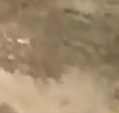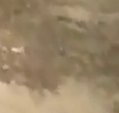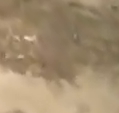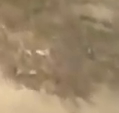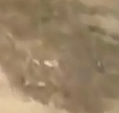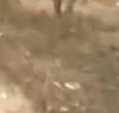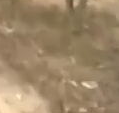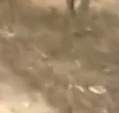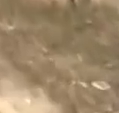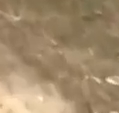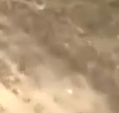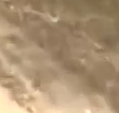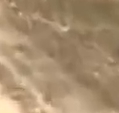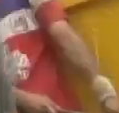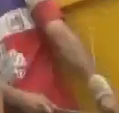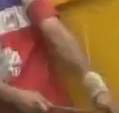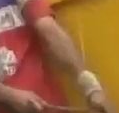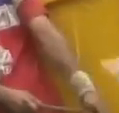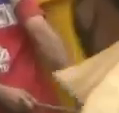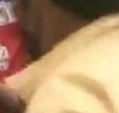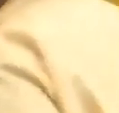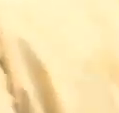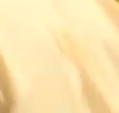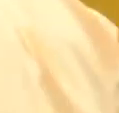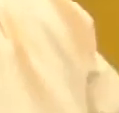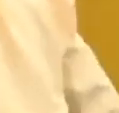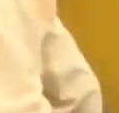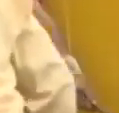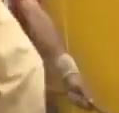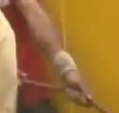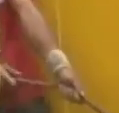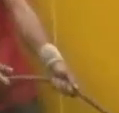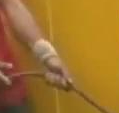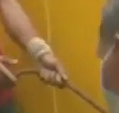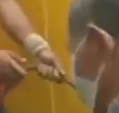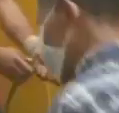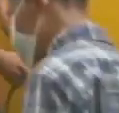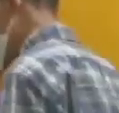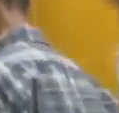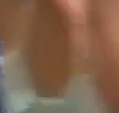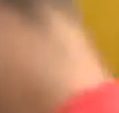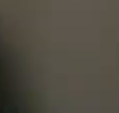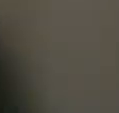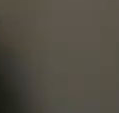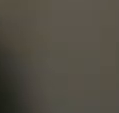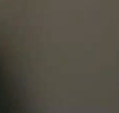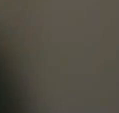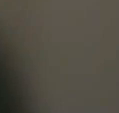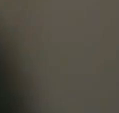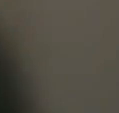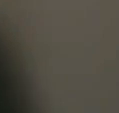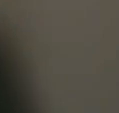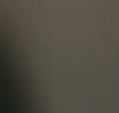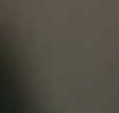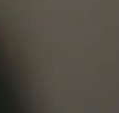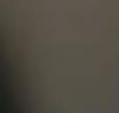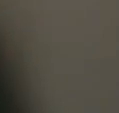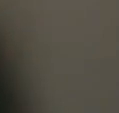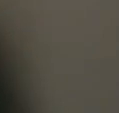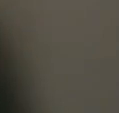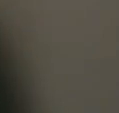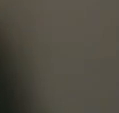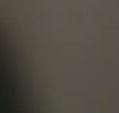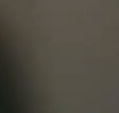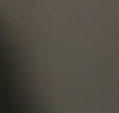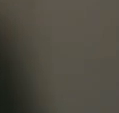vías, por donde pasan no solamente los militares, sino la población civil usada como escudo humano. Ellos están refugiando con la